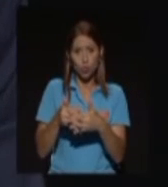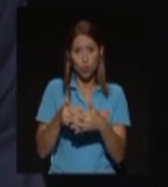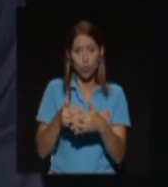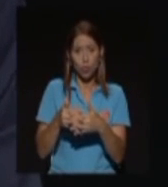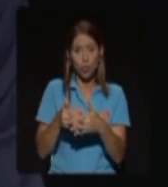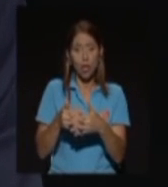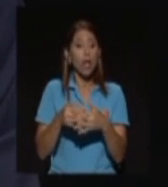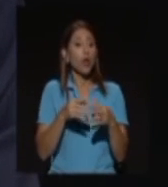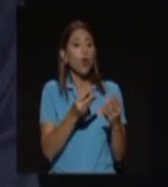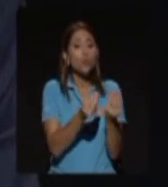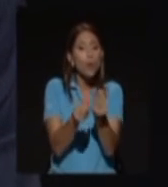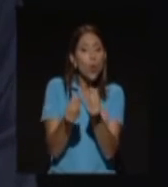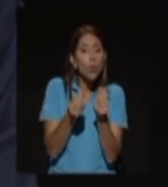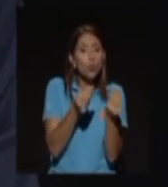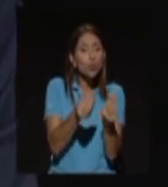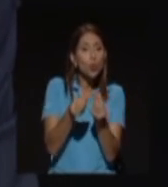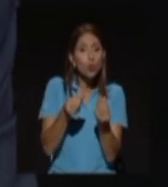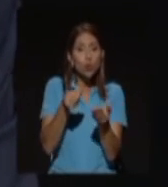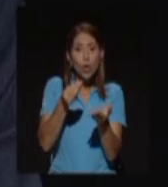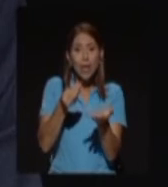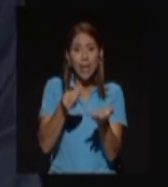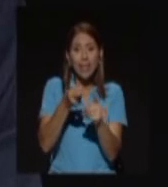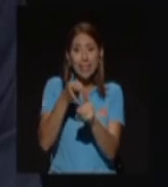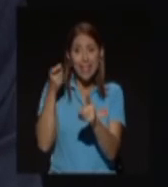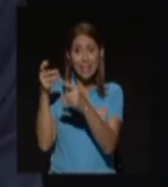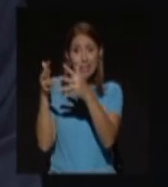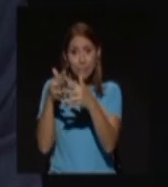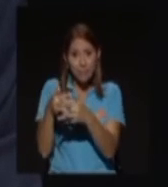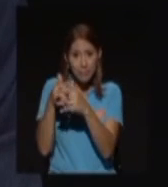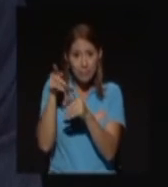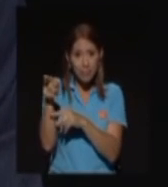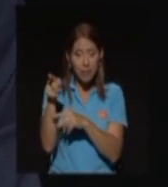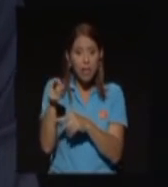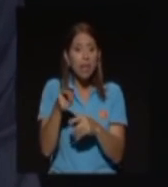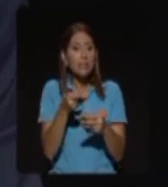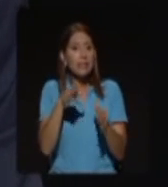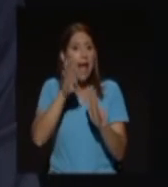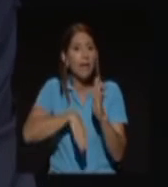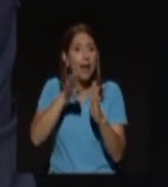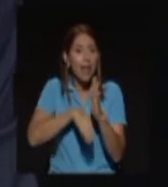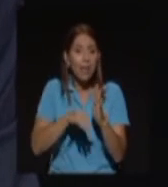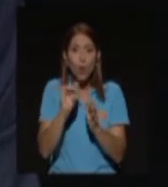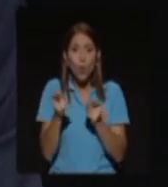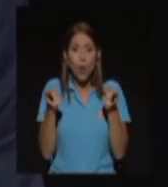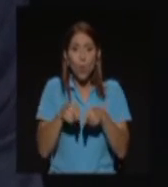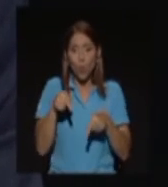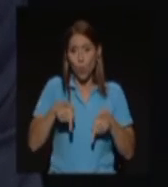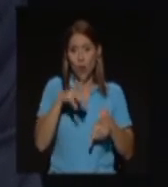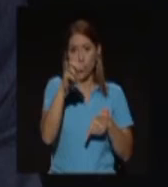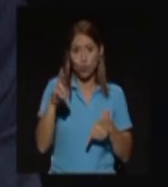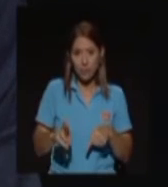productos se abaratan, los productos de importación de origen de ese país se abaratan, como ha ocurrido en Costa